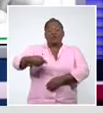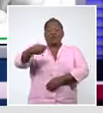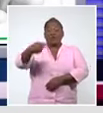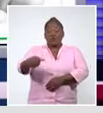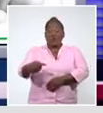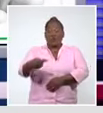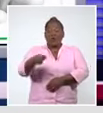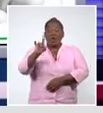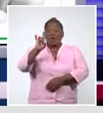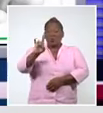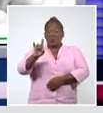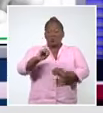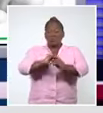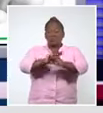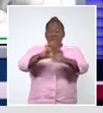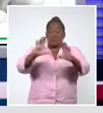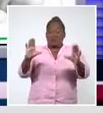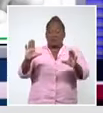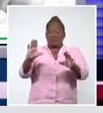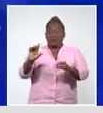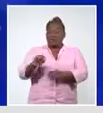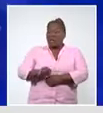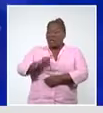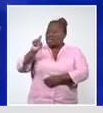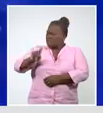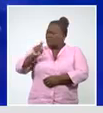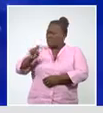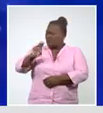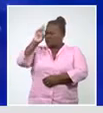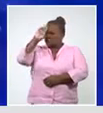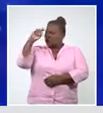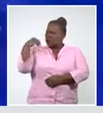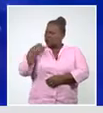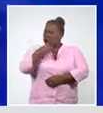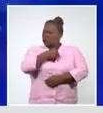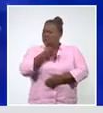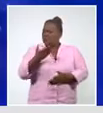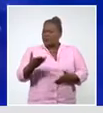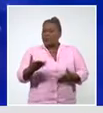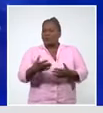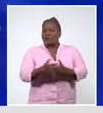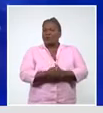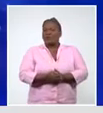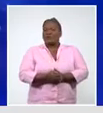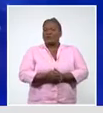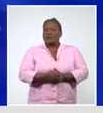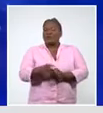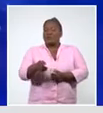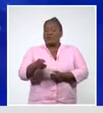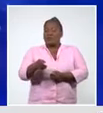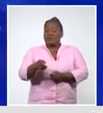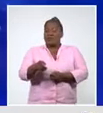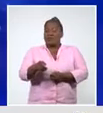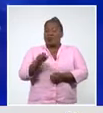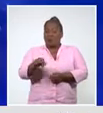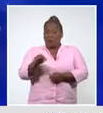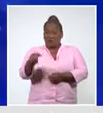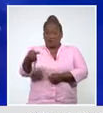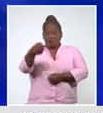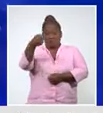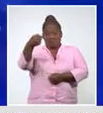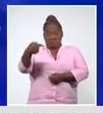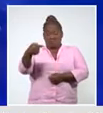la mañana. Y bueno, tenemos algunas preguntas, doctor, que vamos a hacer dentro de algunos minutos. Vamos a conocer primero la